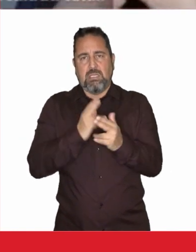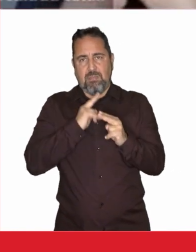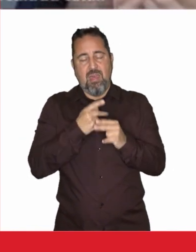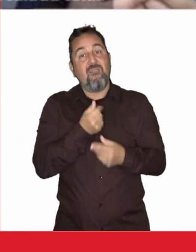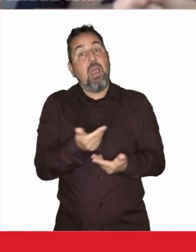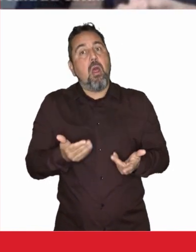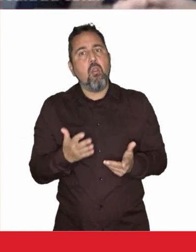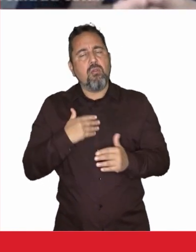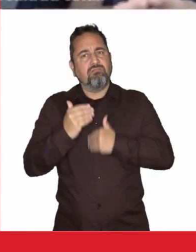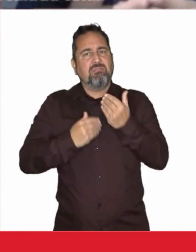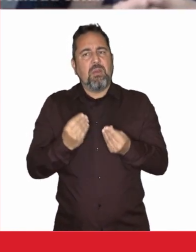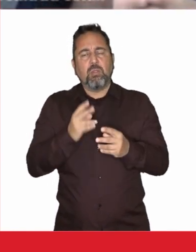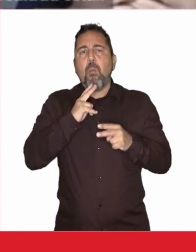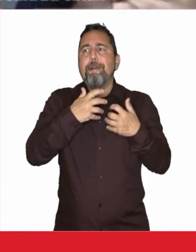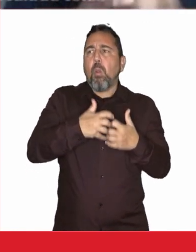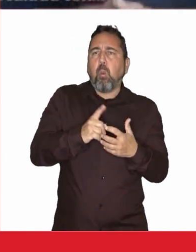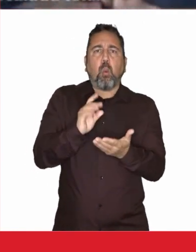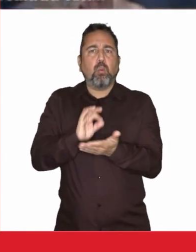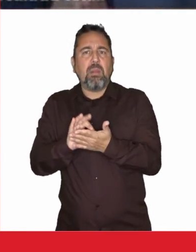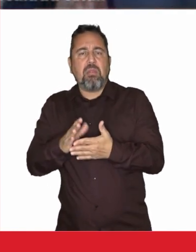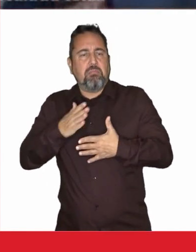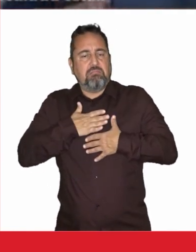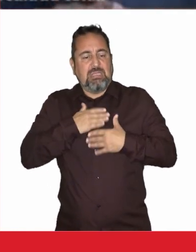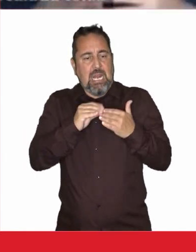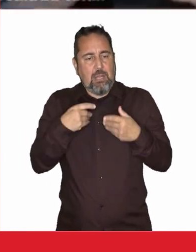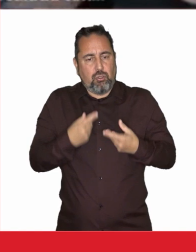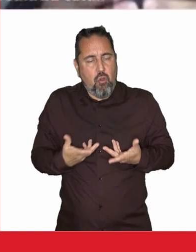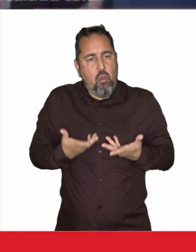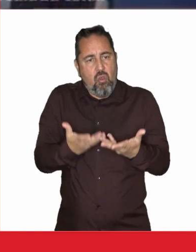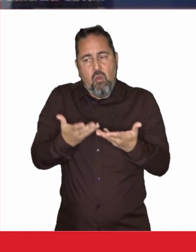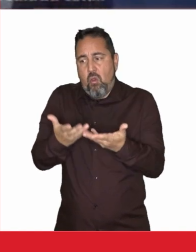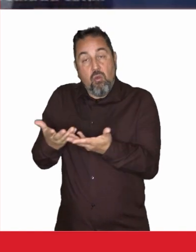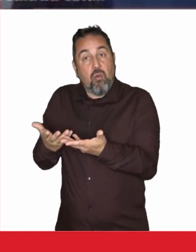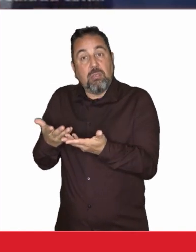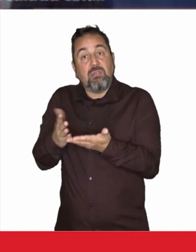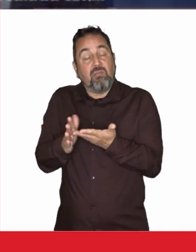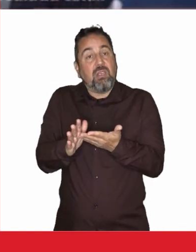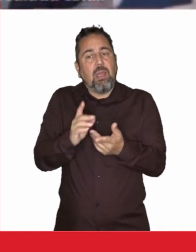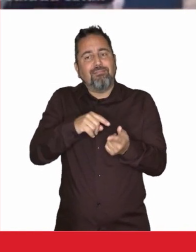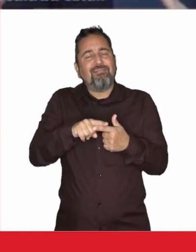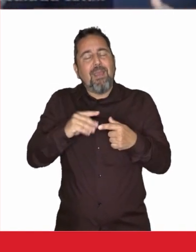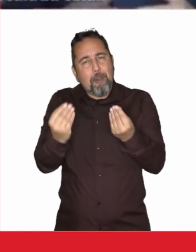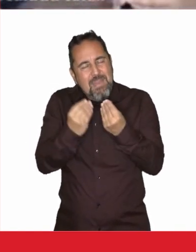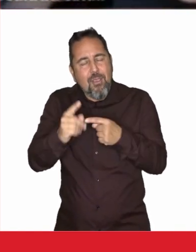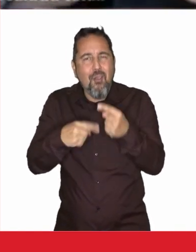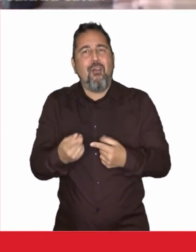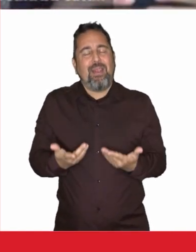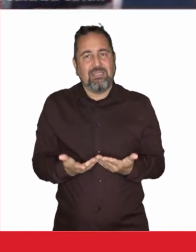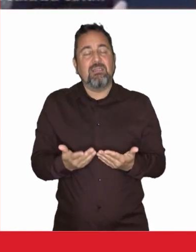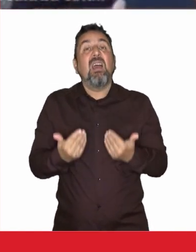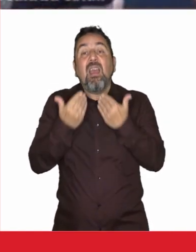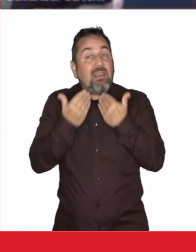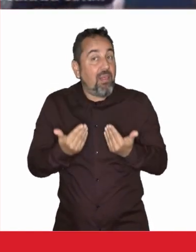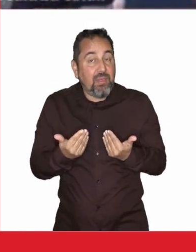significativamente nuestra propuesta de valor. ¿Sí? Es decir, aquellos productos y servicios que le entrego a mis clientes van a ser